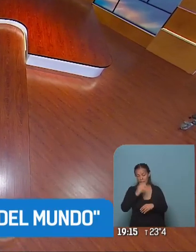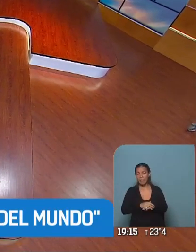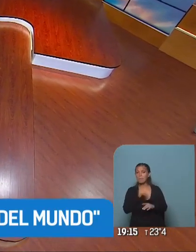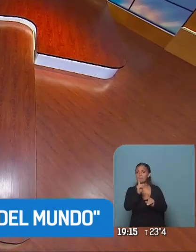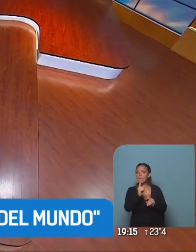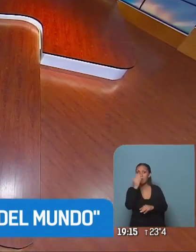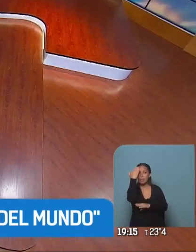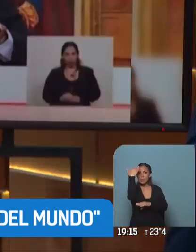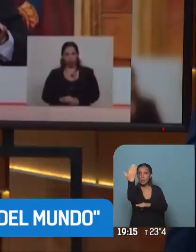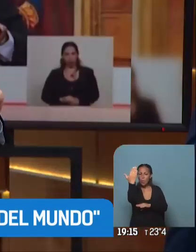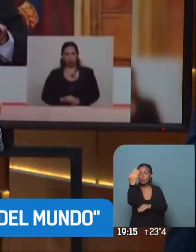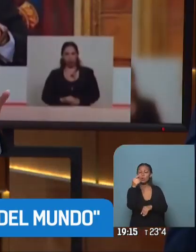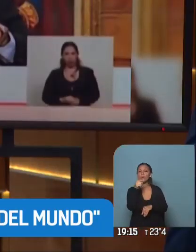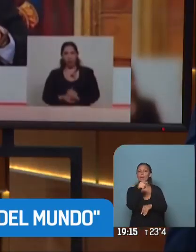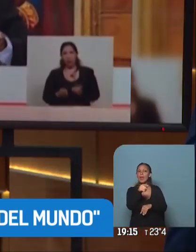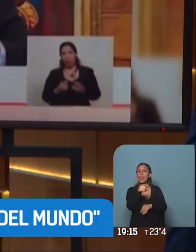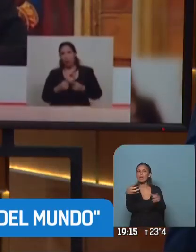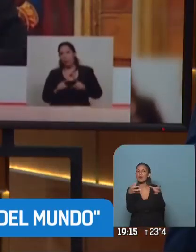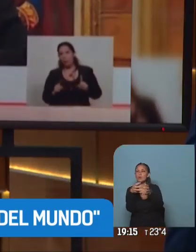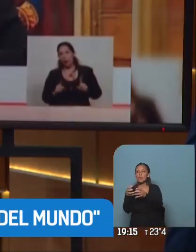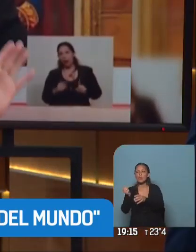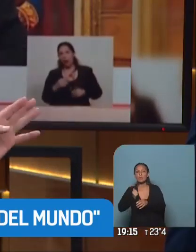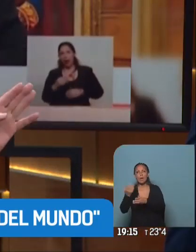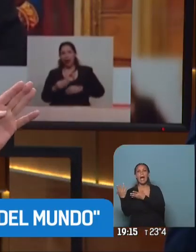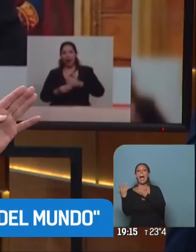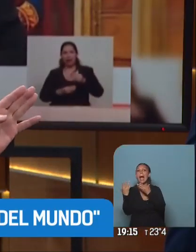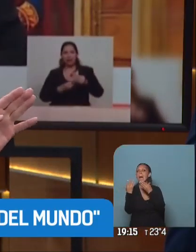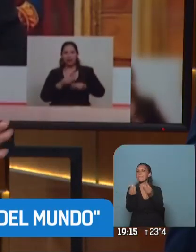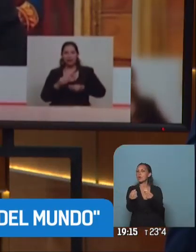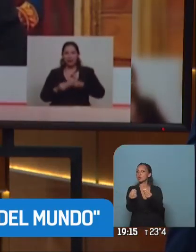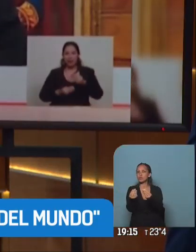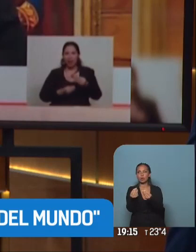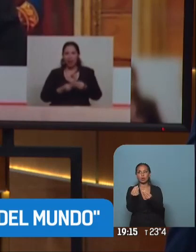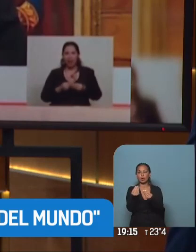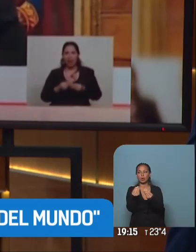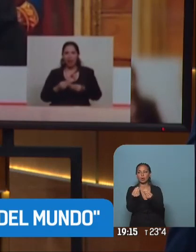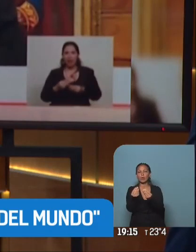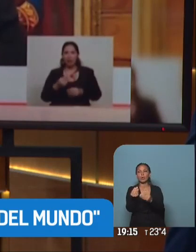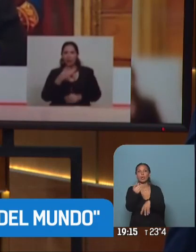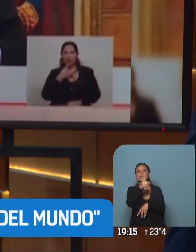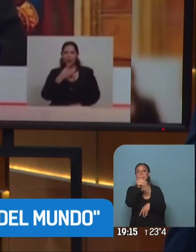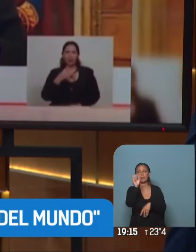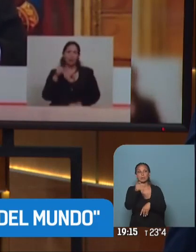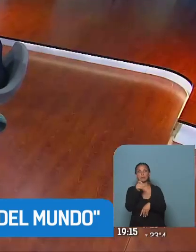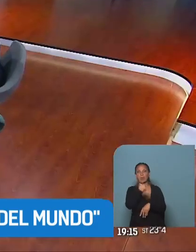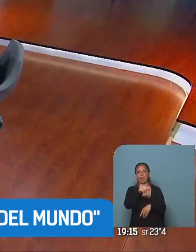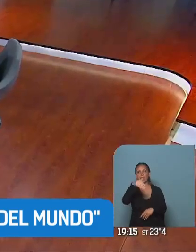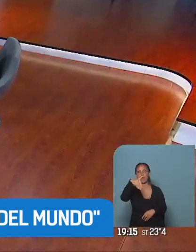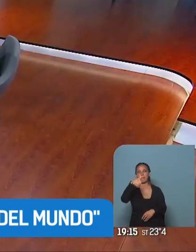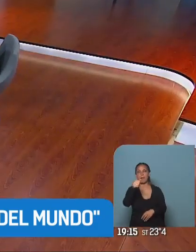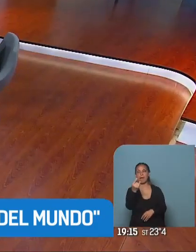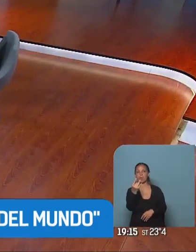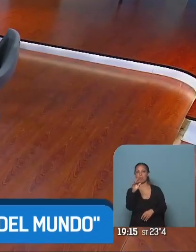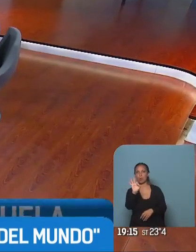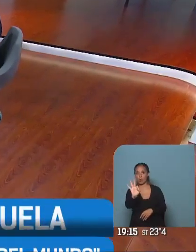y los altos mandos de las Fuerzas Armadas dieron su respaldo completo al presidente Nicolás Maduro, después